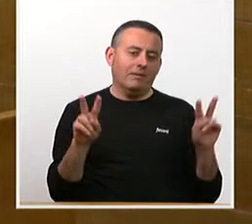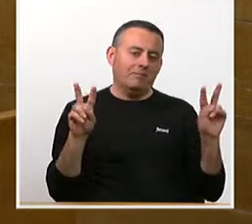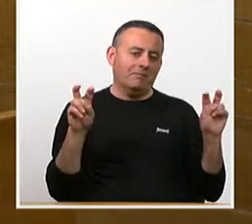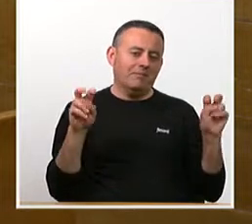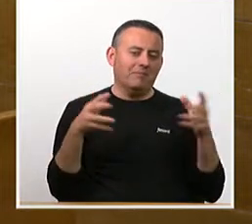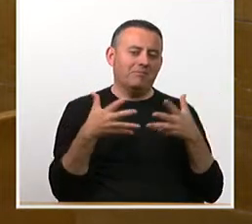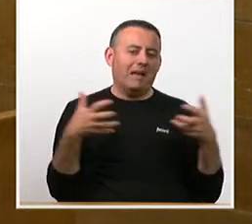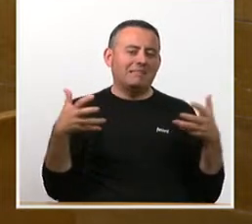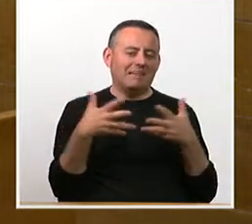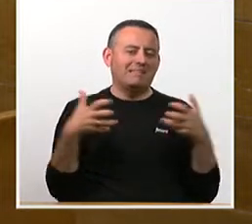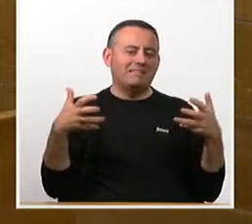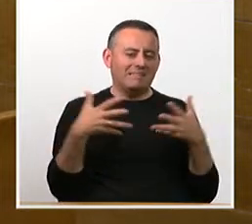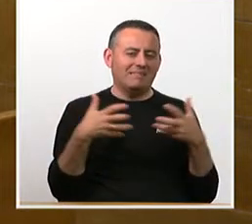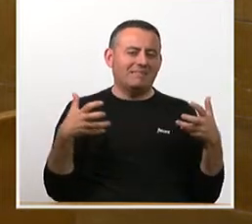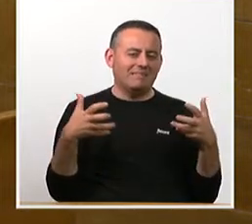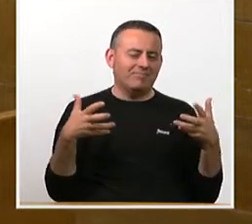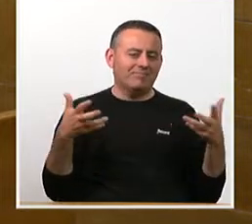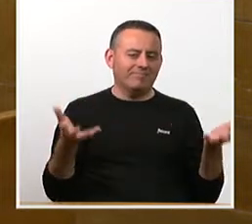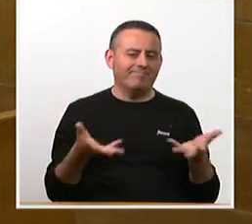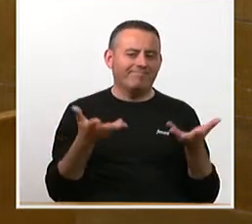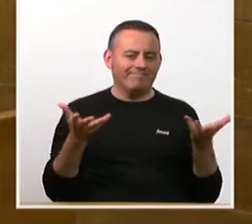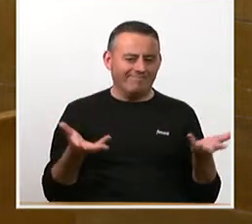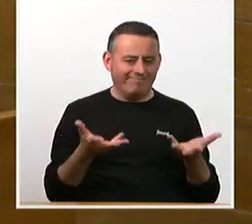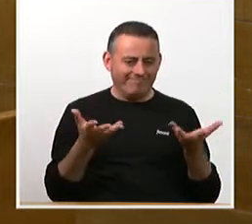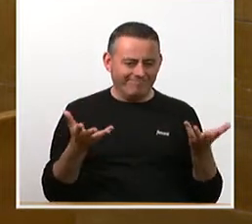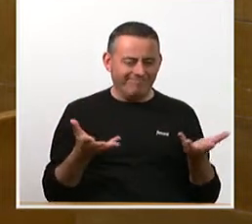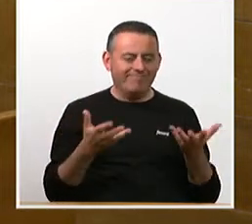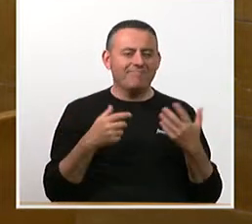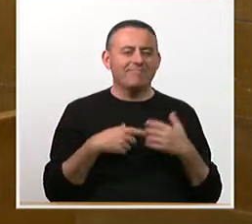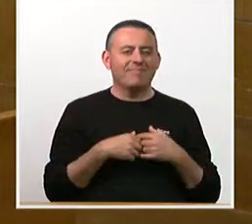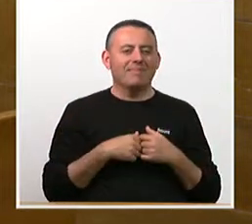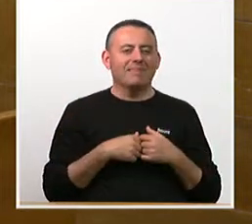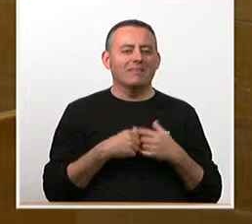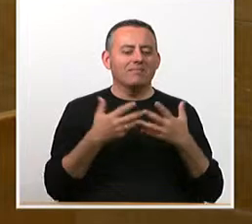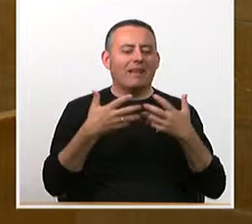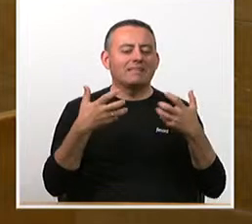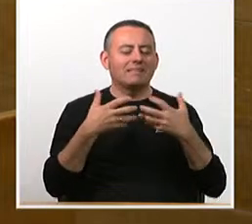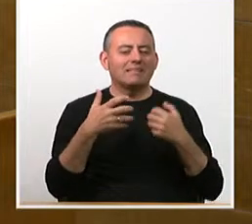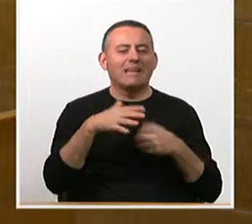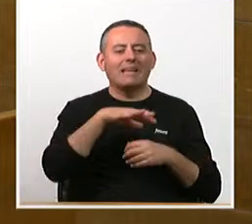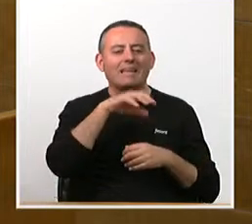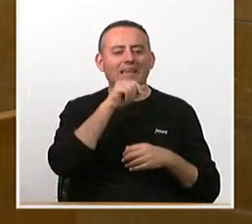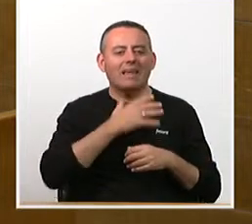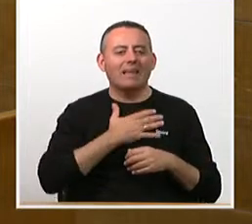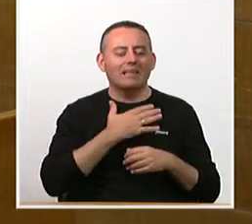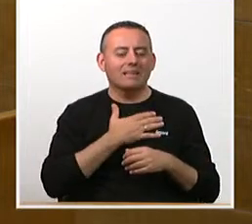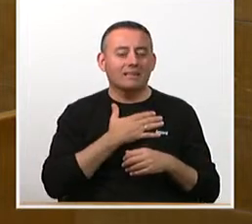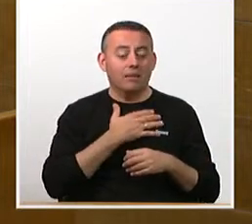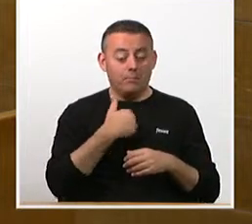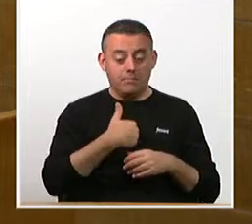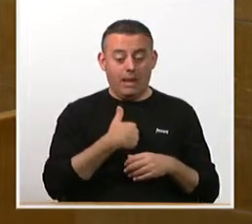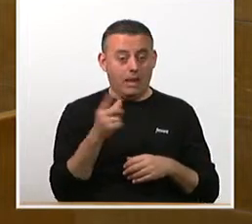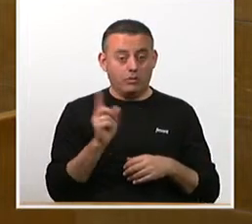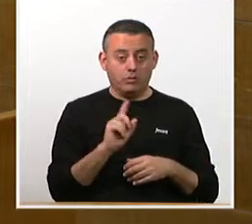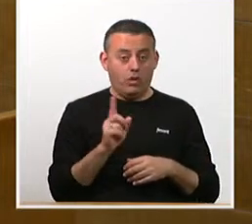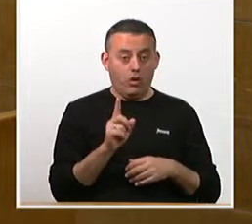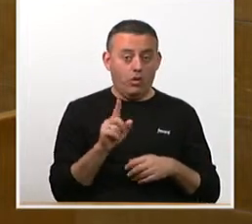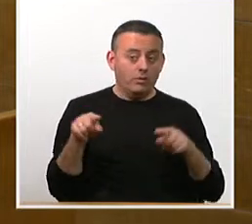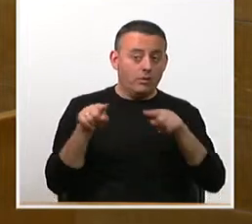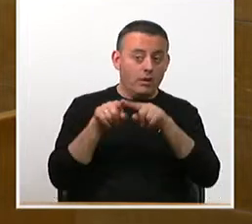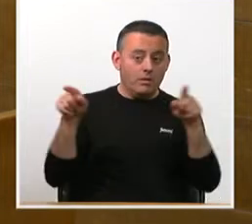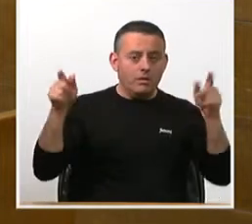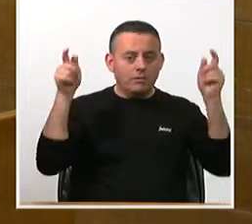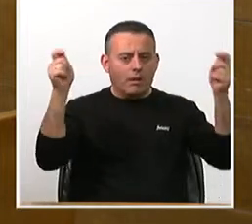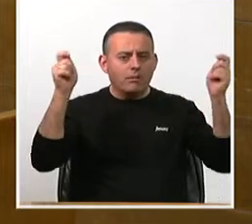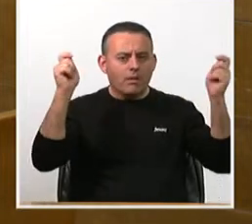señora camarero sabe que estas frases no son mías son frases de desesperación de protesta y de